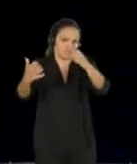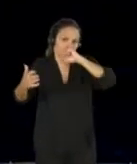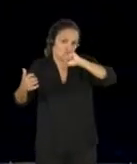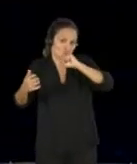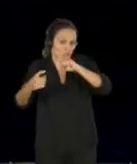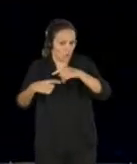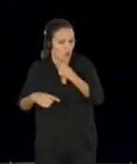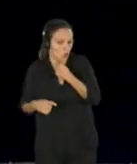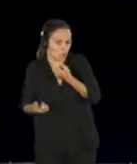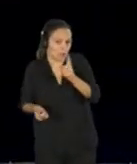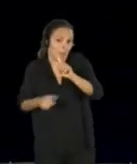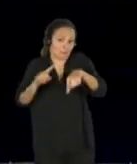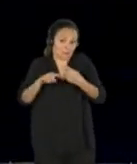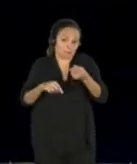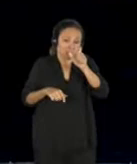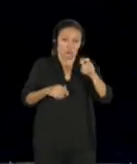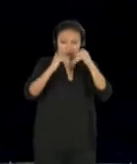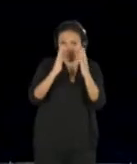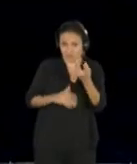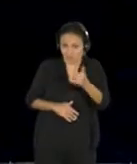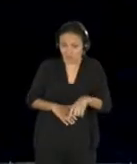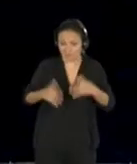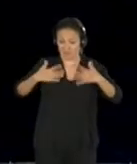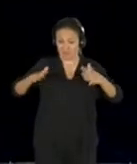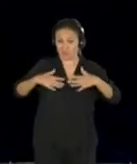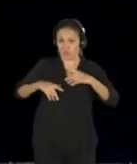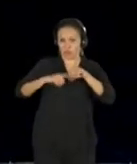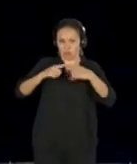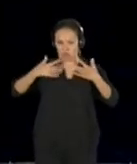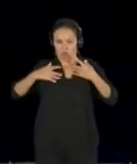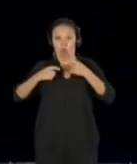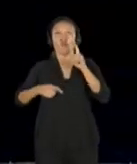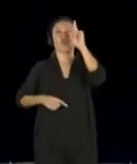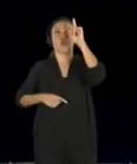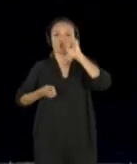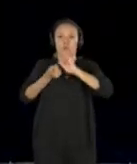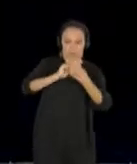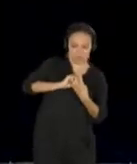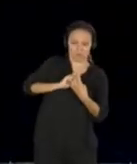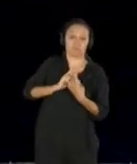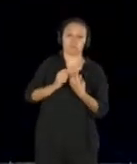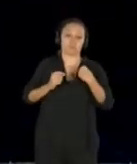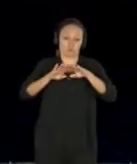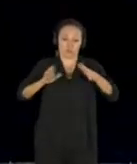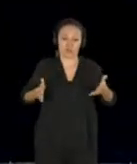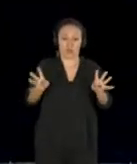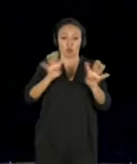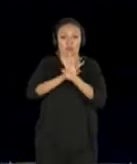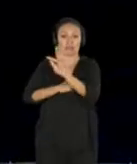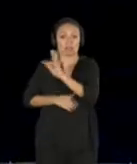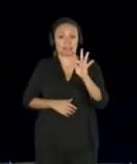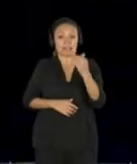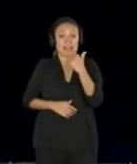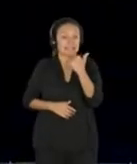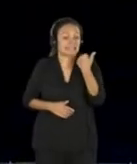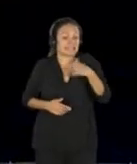presentes y todos ustedes en casa. Vestidos, ataviados como dioses sobre el escenario, los Triqui Traques a punto de concluir con